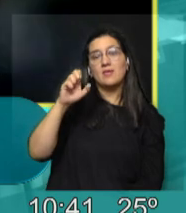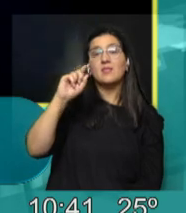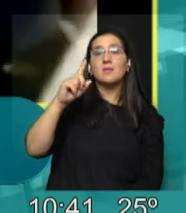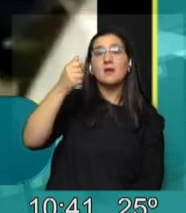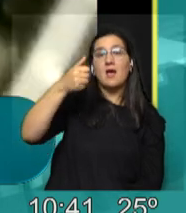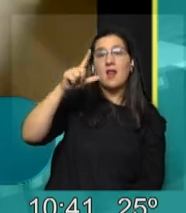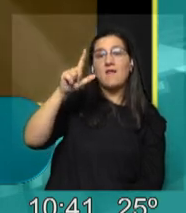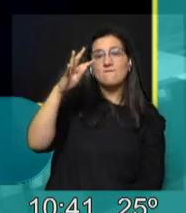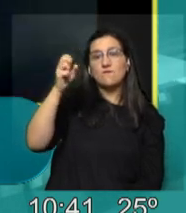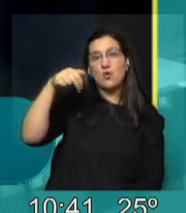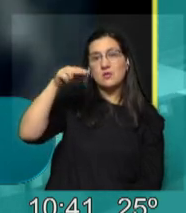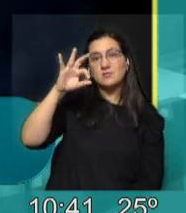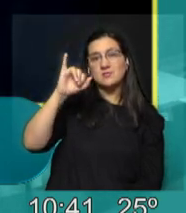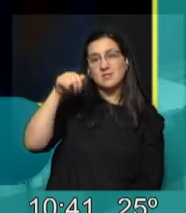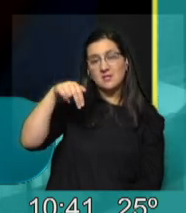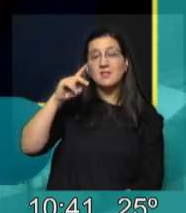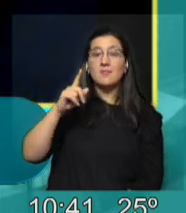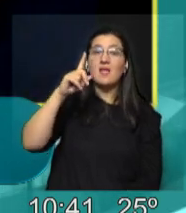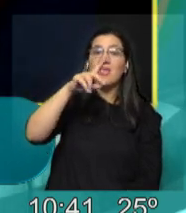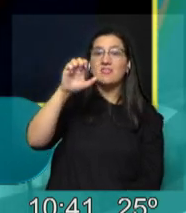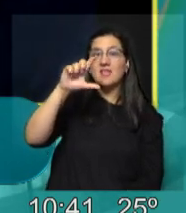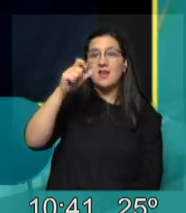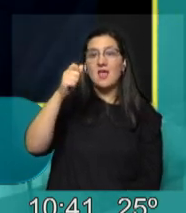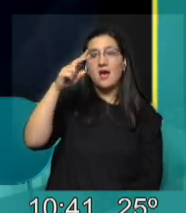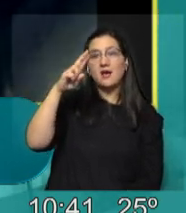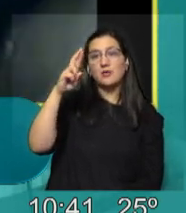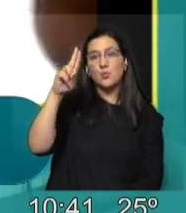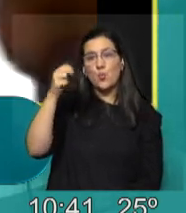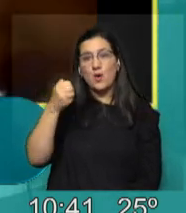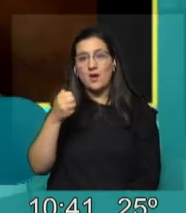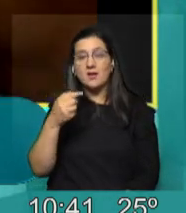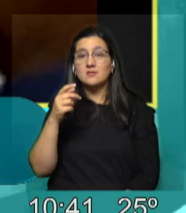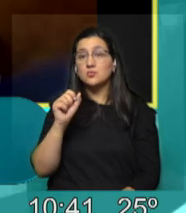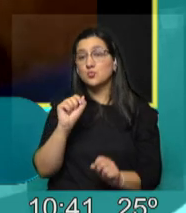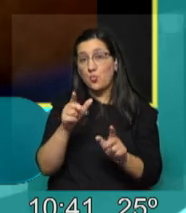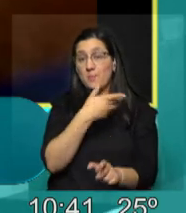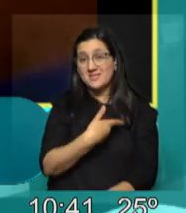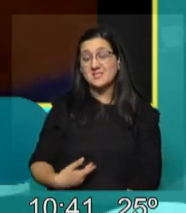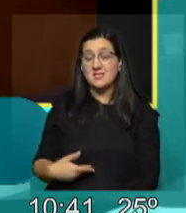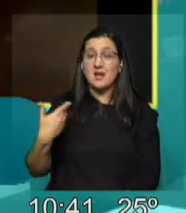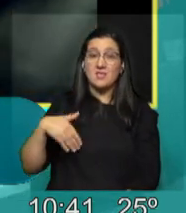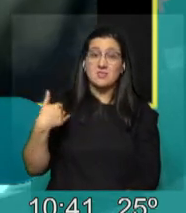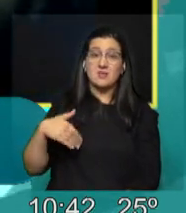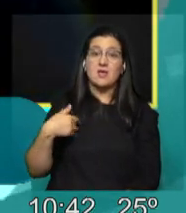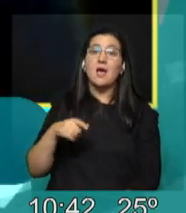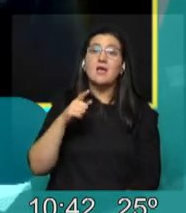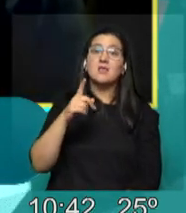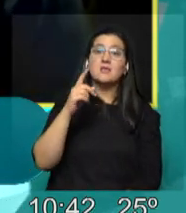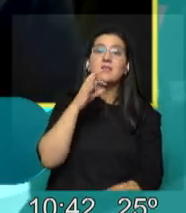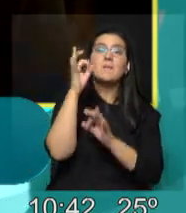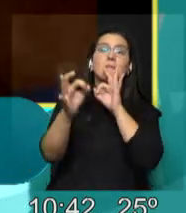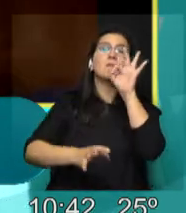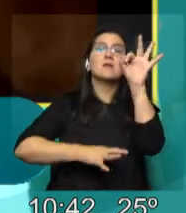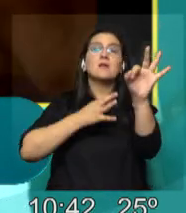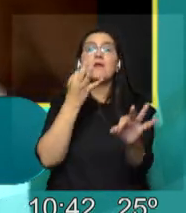Rúa. Tenían material. Mucho material, pero además mostrando una... ahí está Dualde explicando